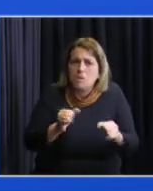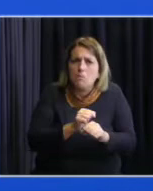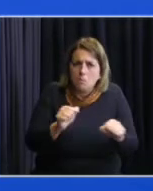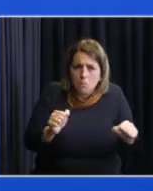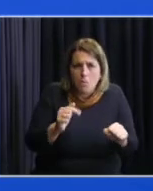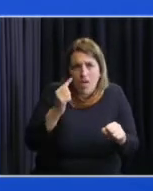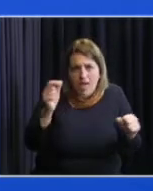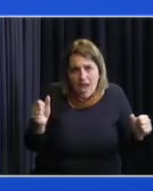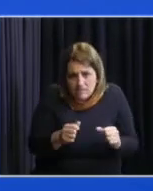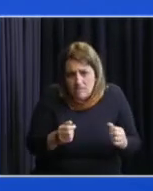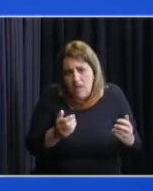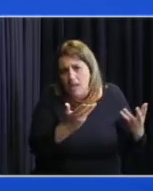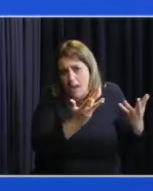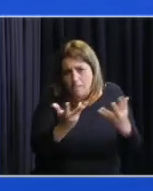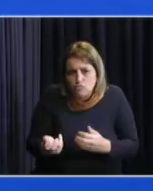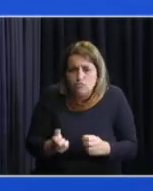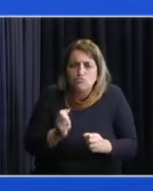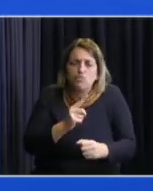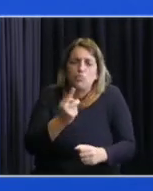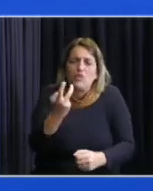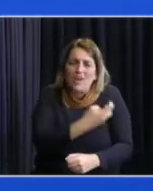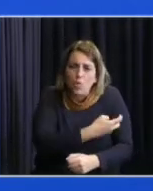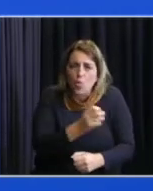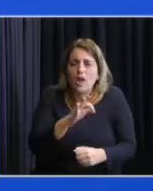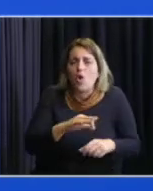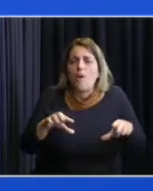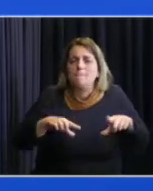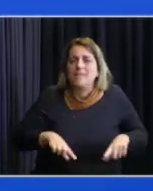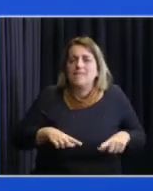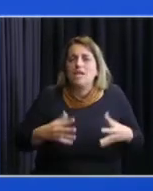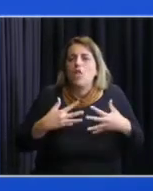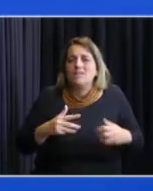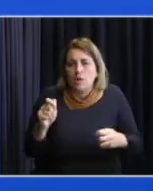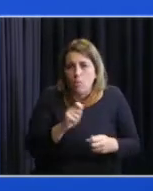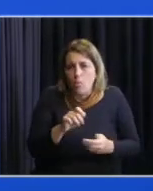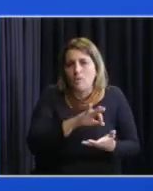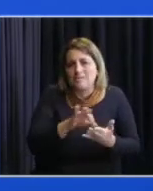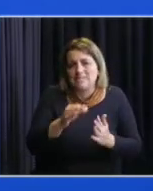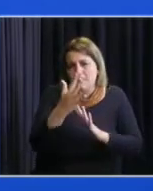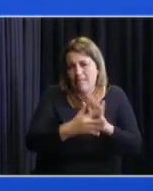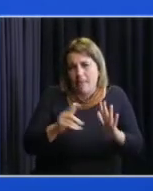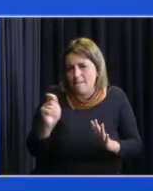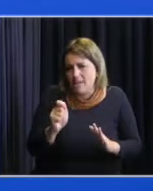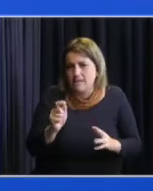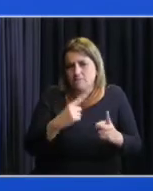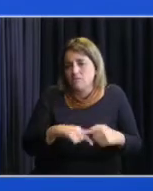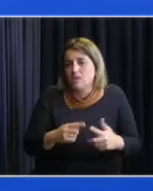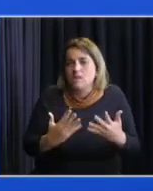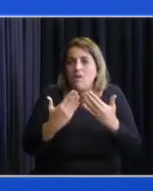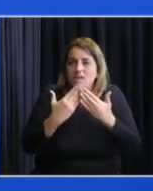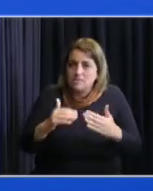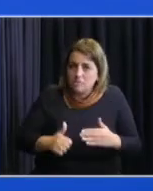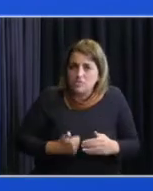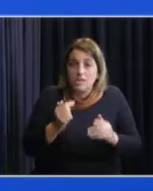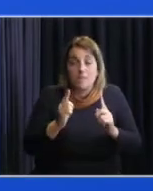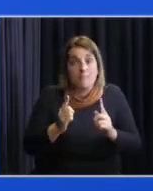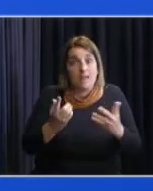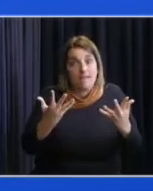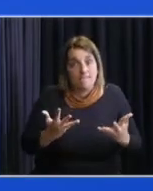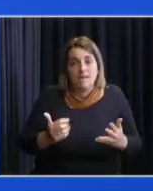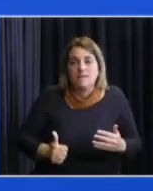Estas medidas se suman a las implementadas en relación a la desinfección de unidades luego de cada viaje